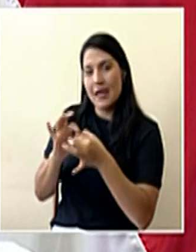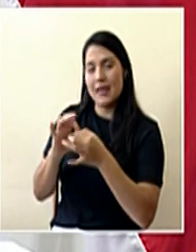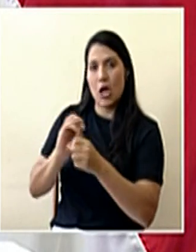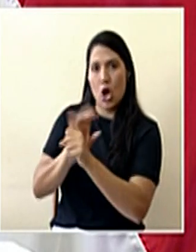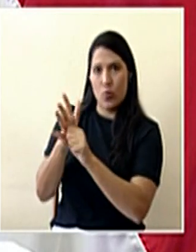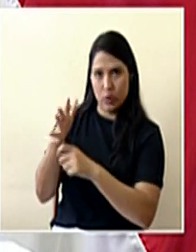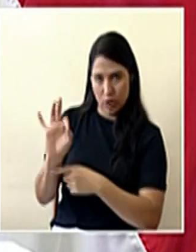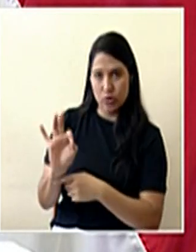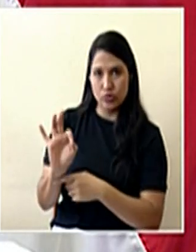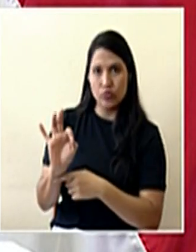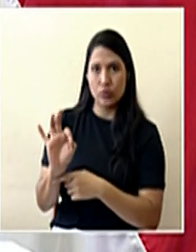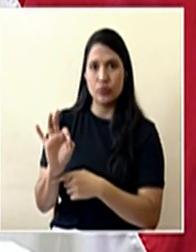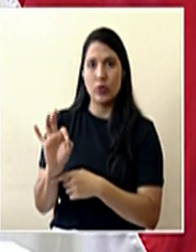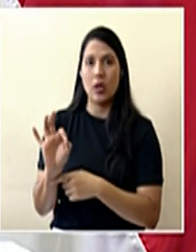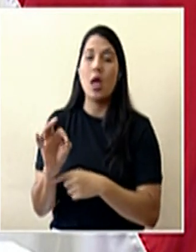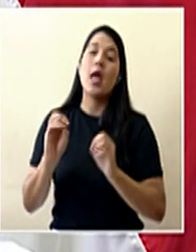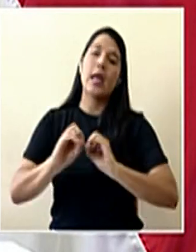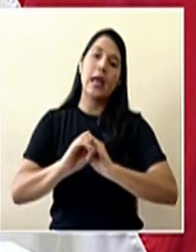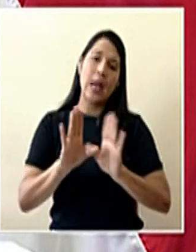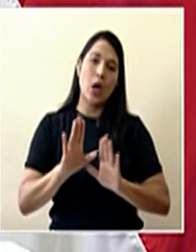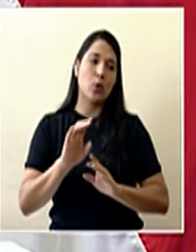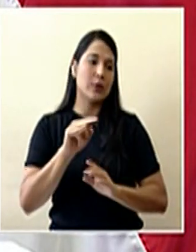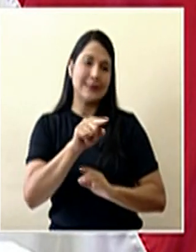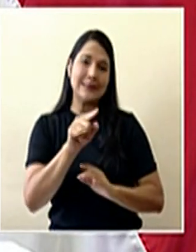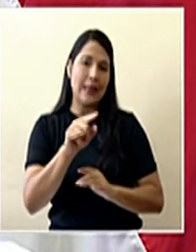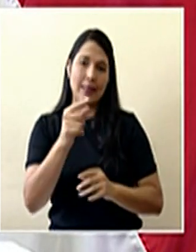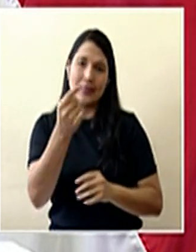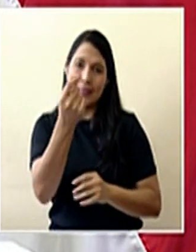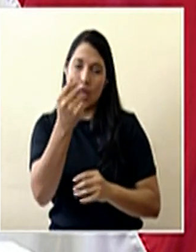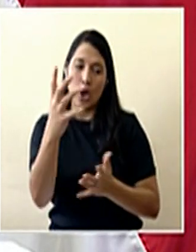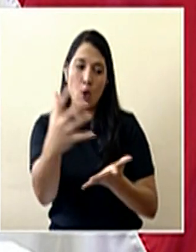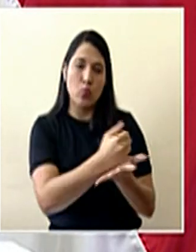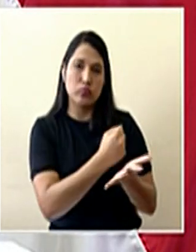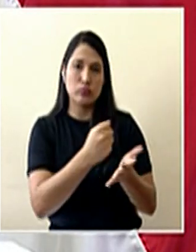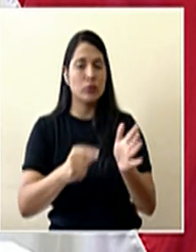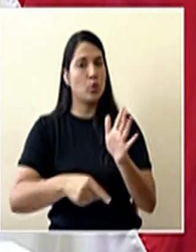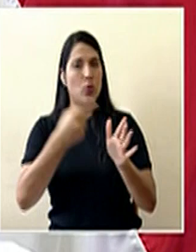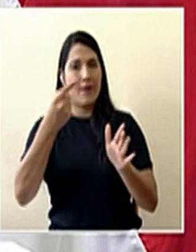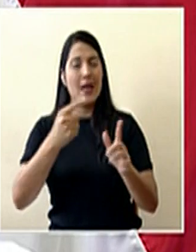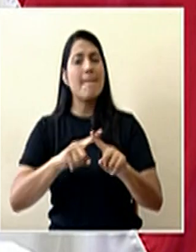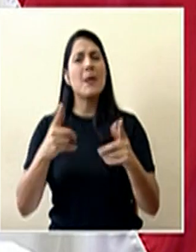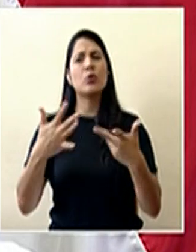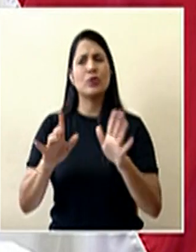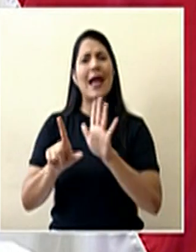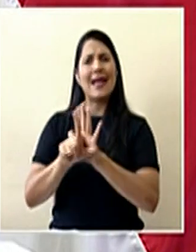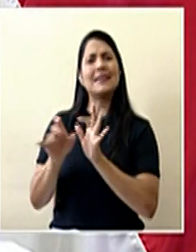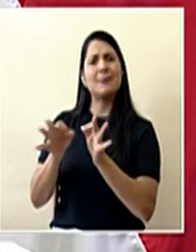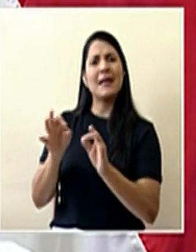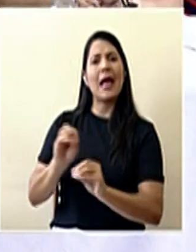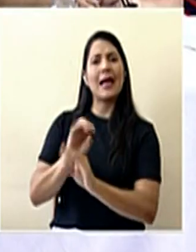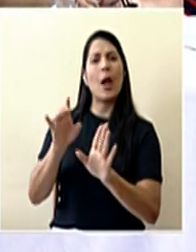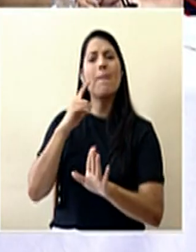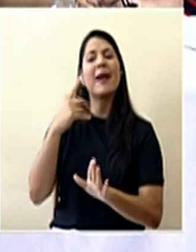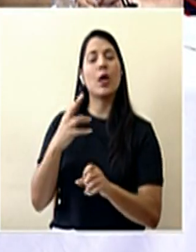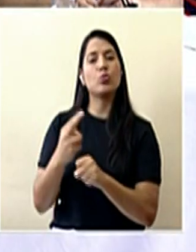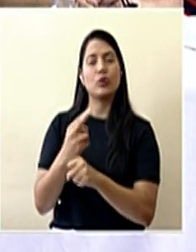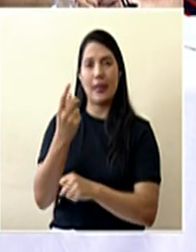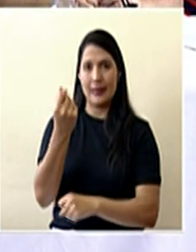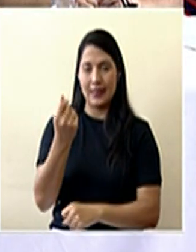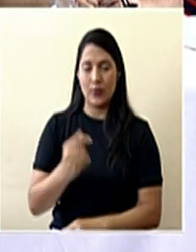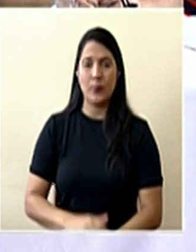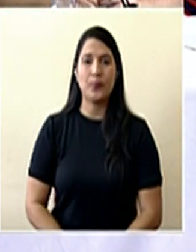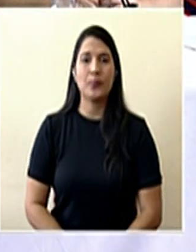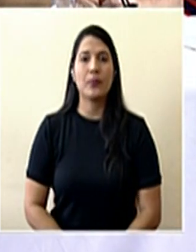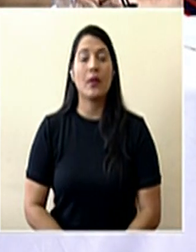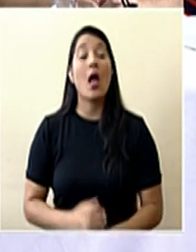recolección de ese dinero y pago que no es inmediato, pero ya en la ley está establecido como tal. Un